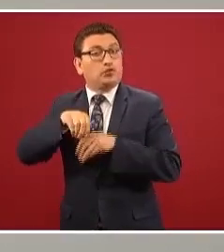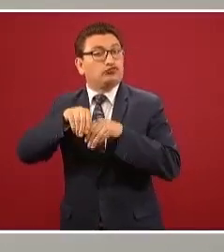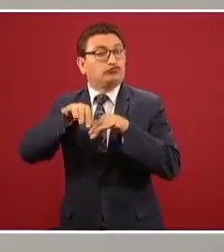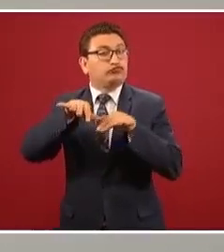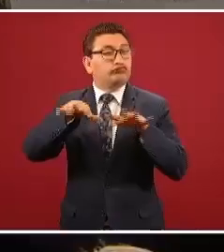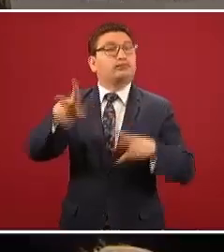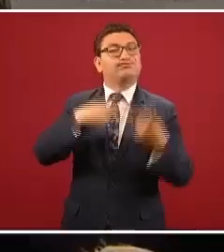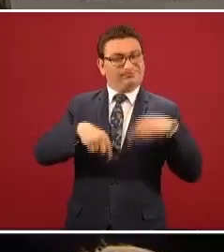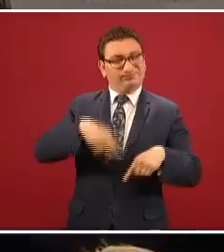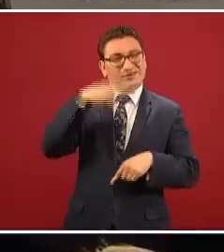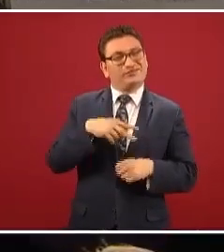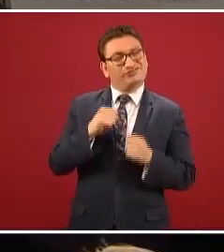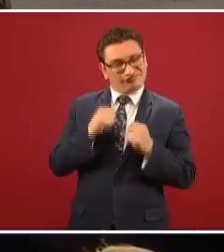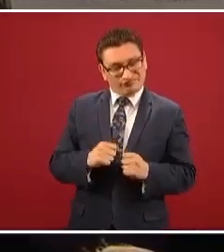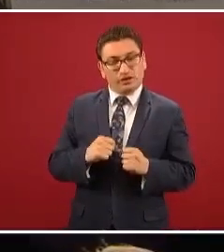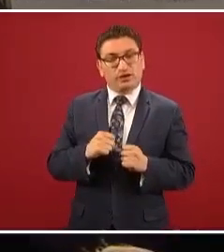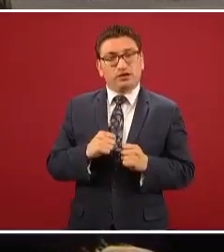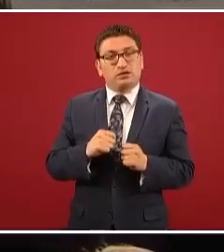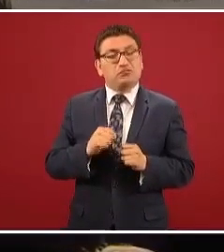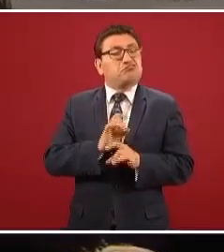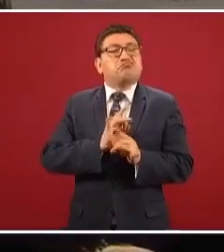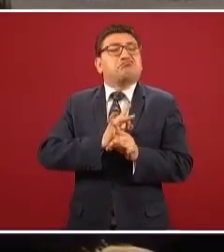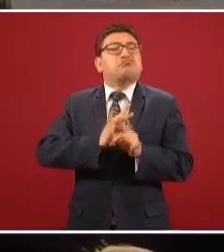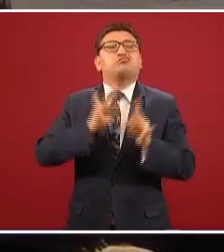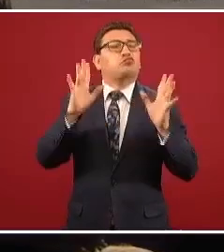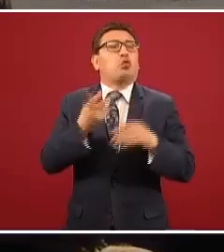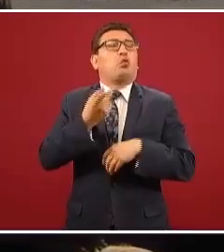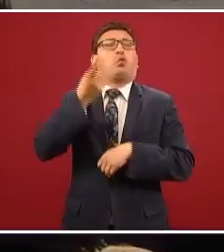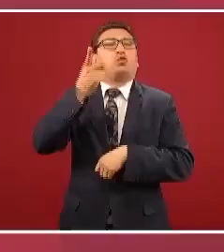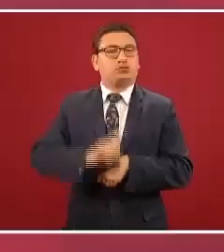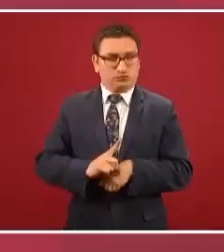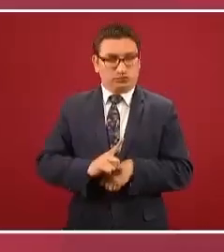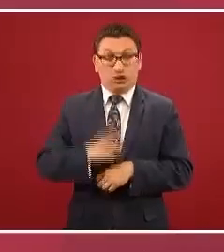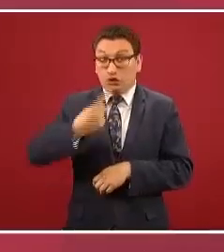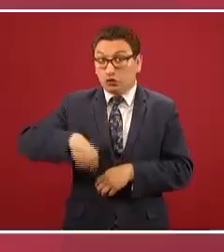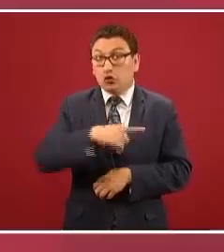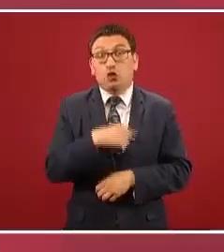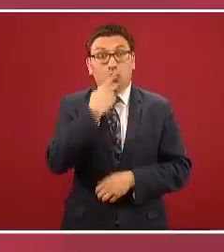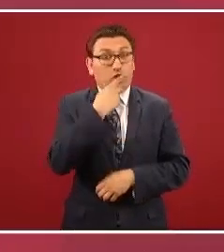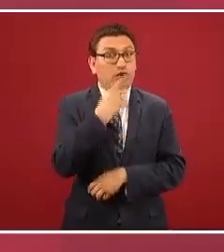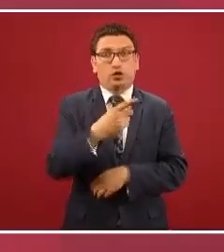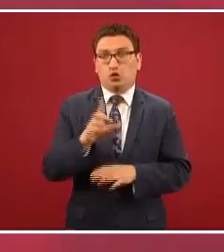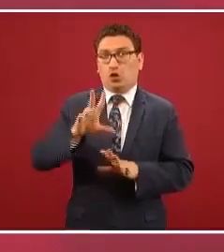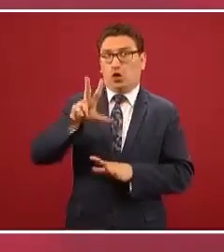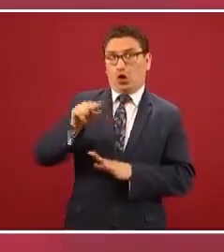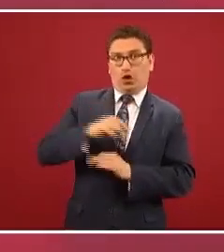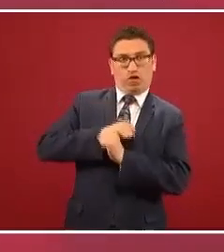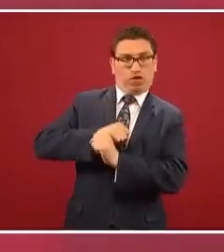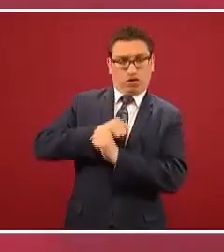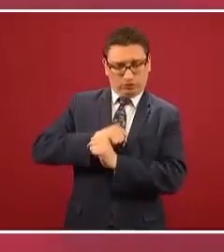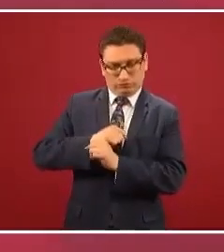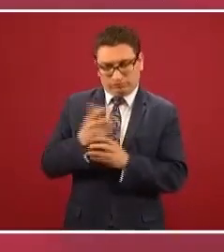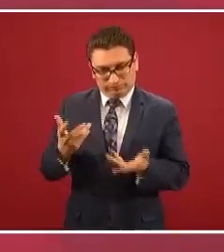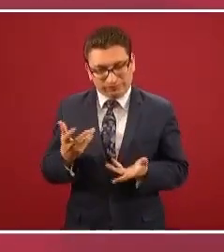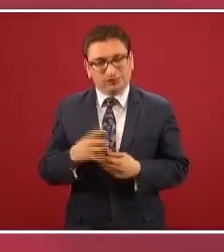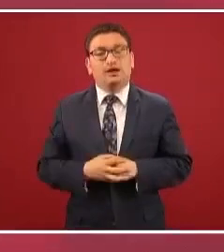Y lo que sabíamos es que irremediablemente iba a llegar. En ningún momento aspiramos a contenerlo. Por